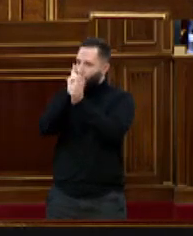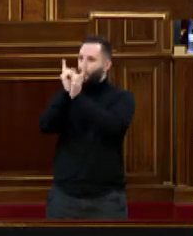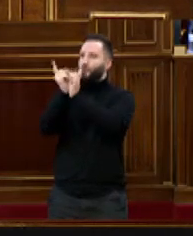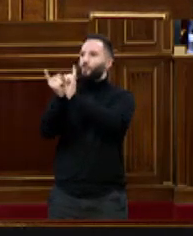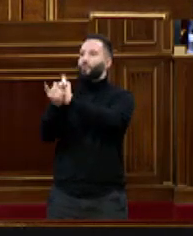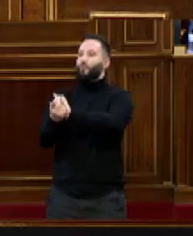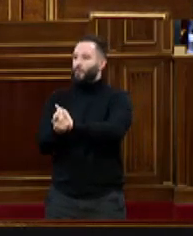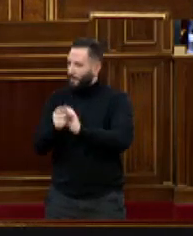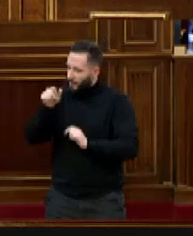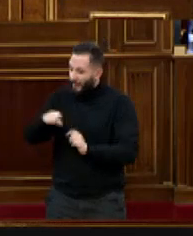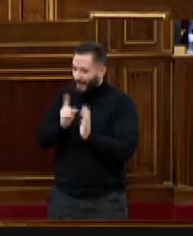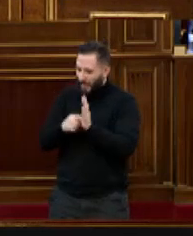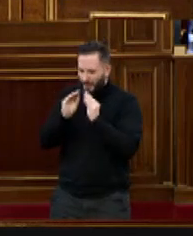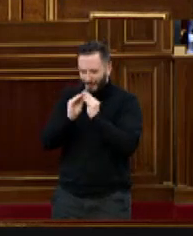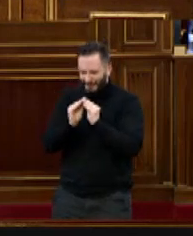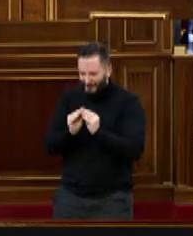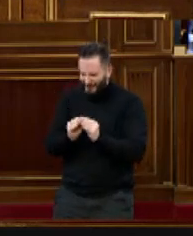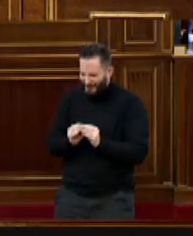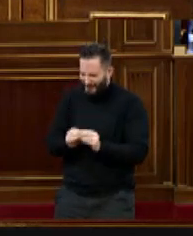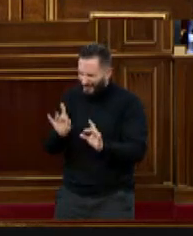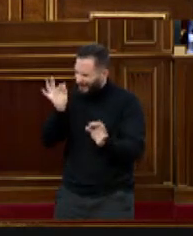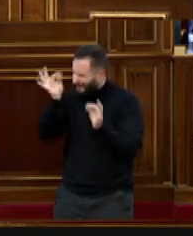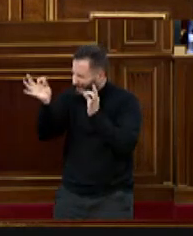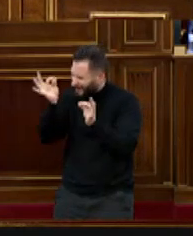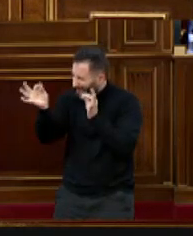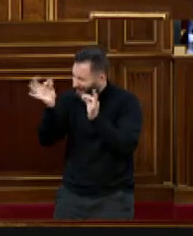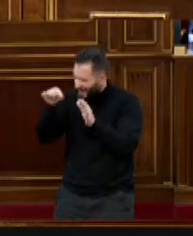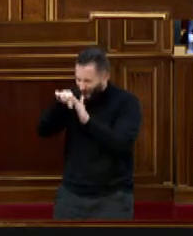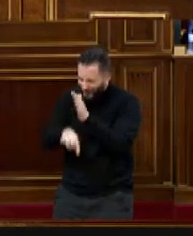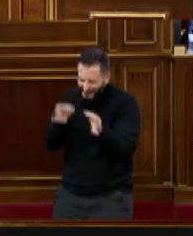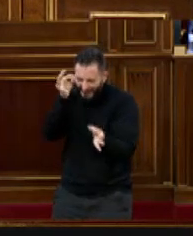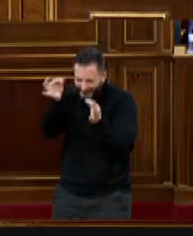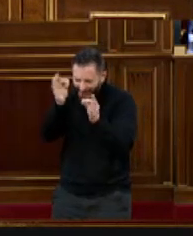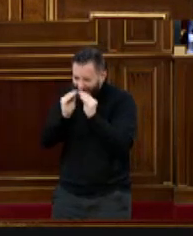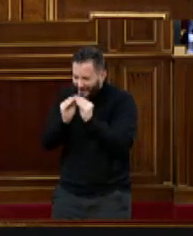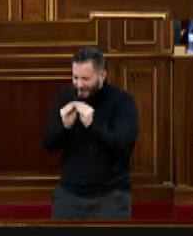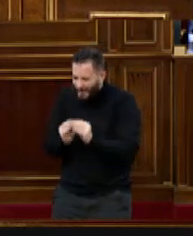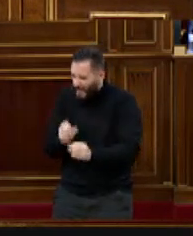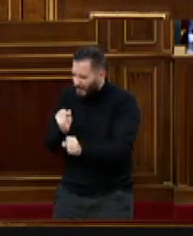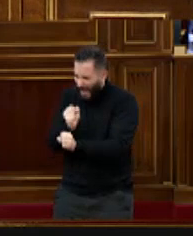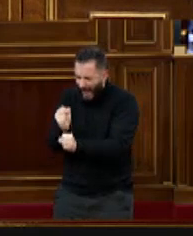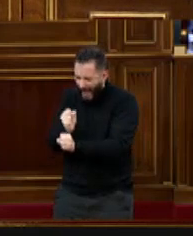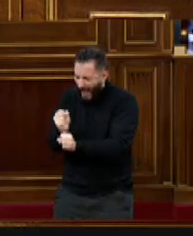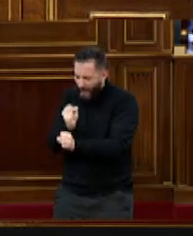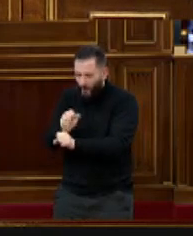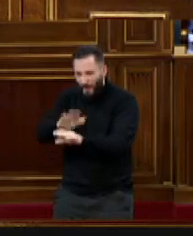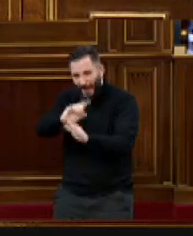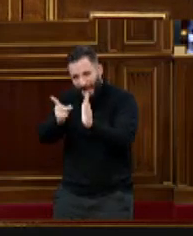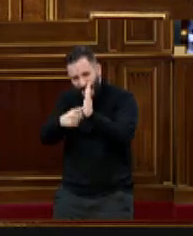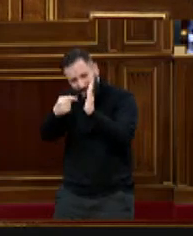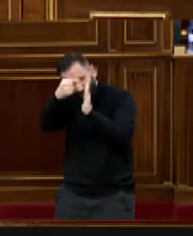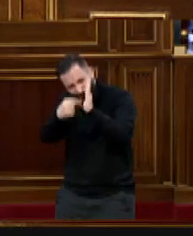con mimo con cariño Esta este esta este trabajo de orfebre modificando